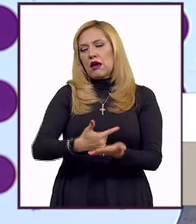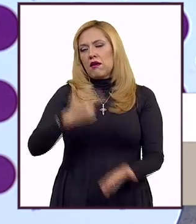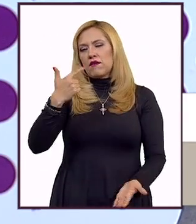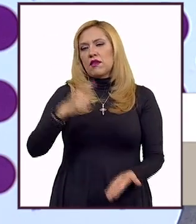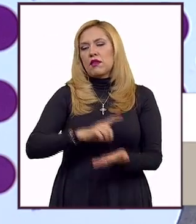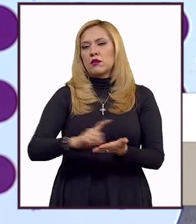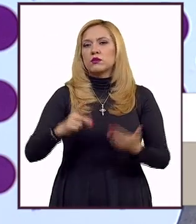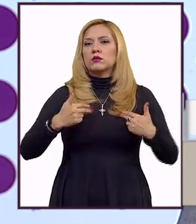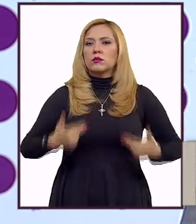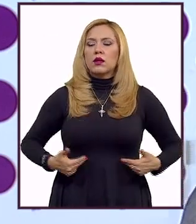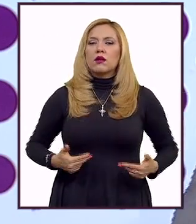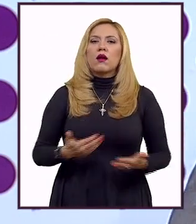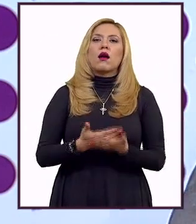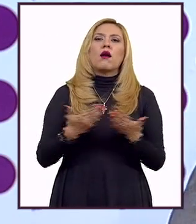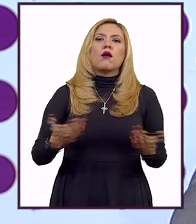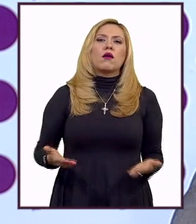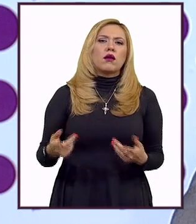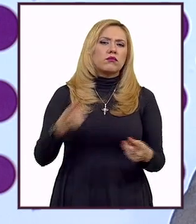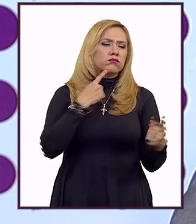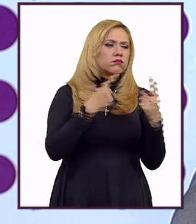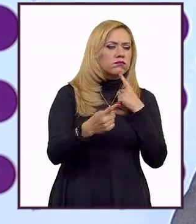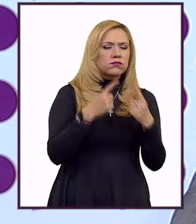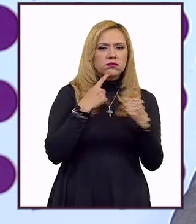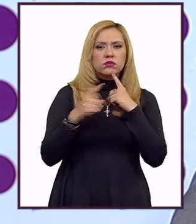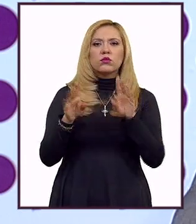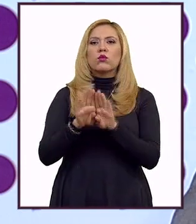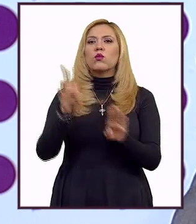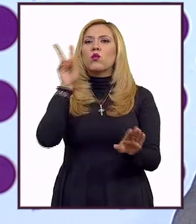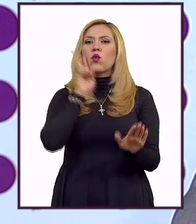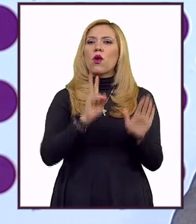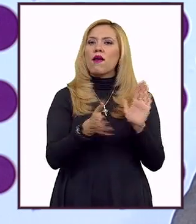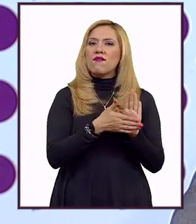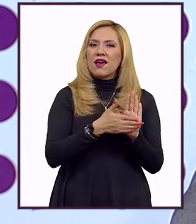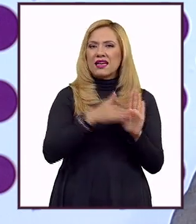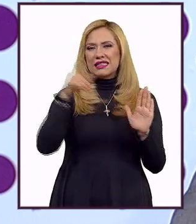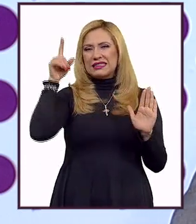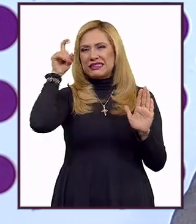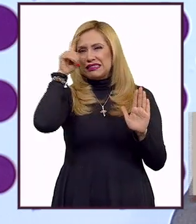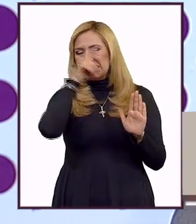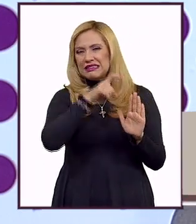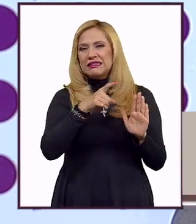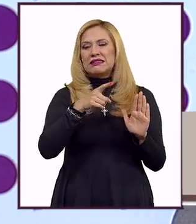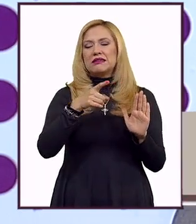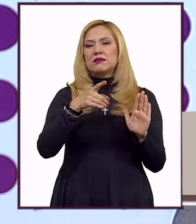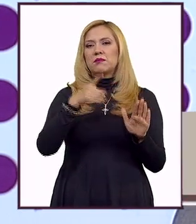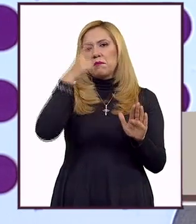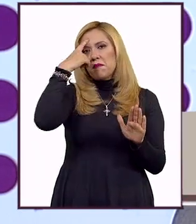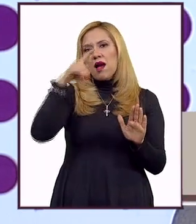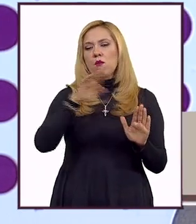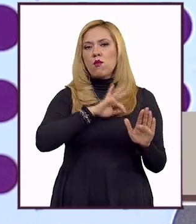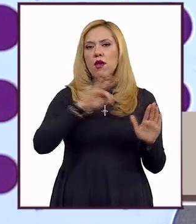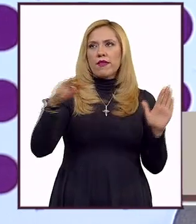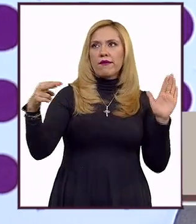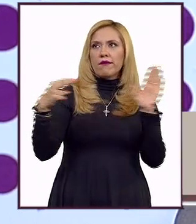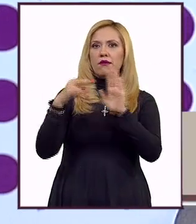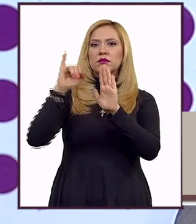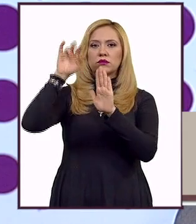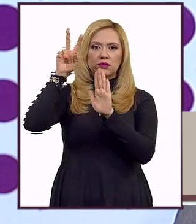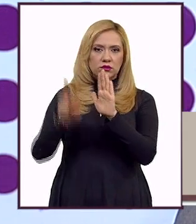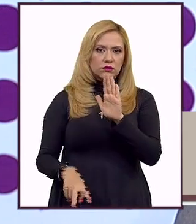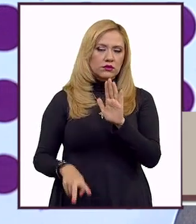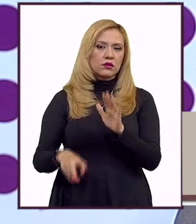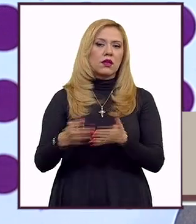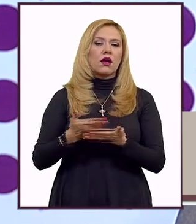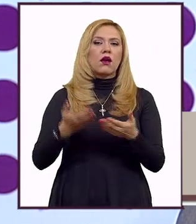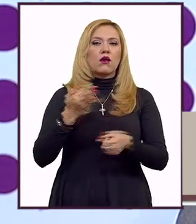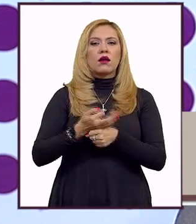humanos. Estábamos comentando sobre la prueba, la dificultad de la prueba que existe en estos casos. Y ahora,